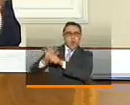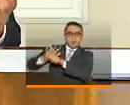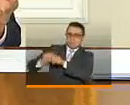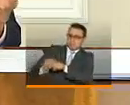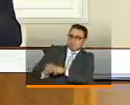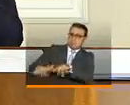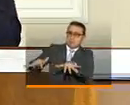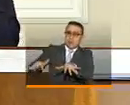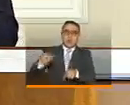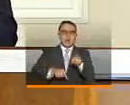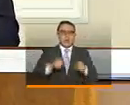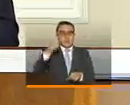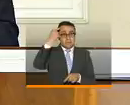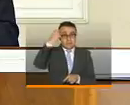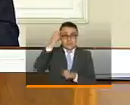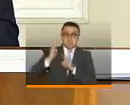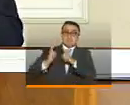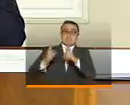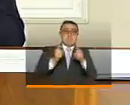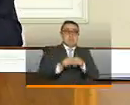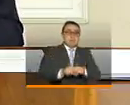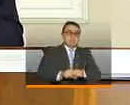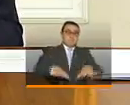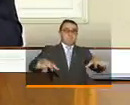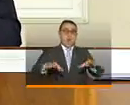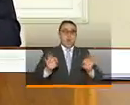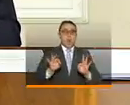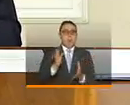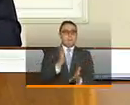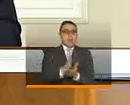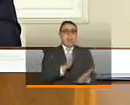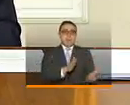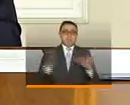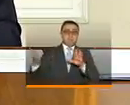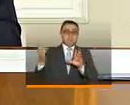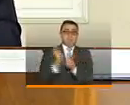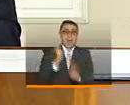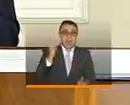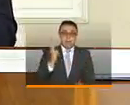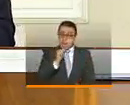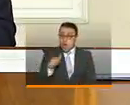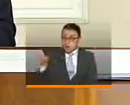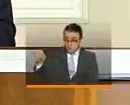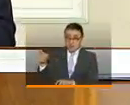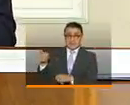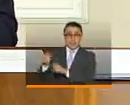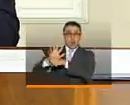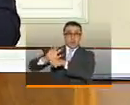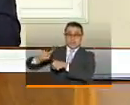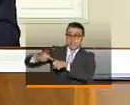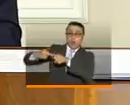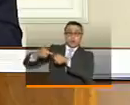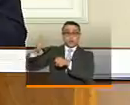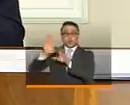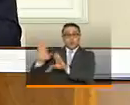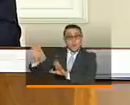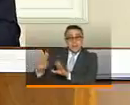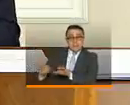más letal, más infecciosa. Yo creo que es bueno también despejar esas dudas. Cuéntenos de ese linaje, esa